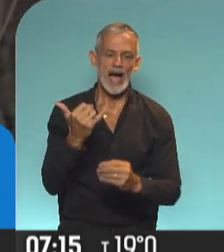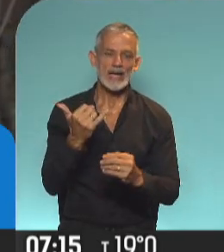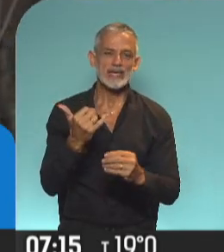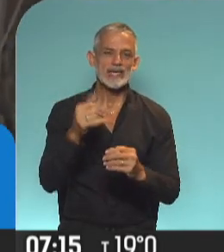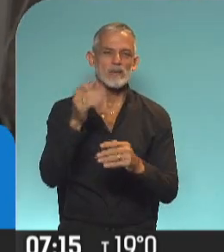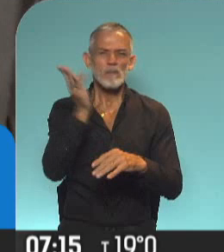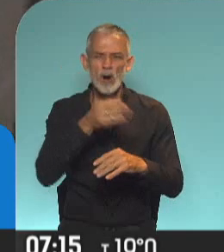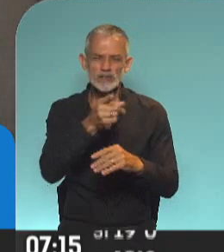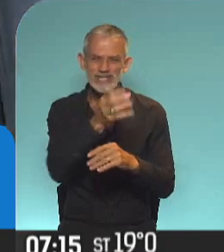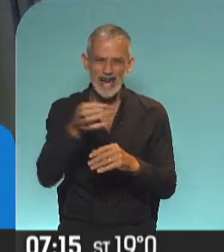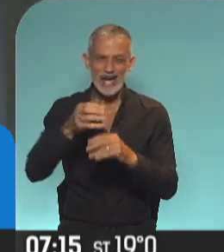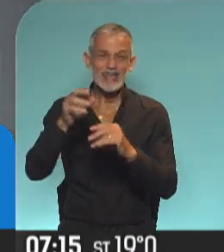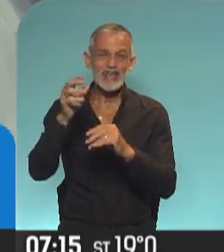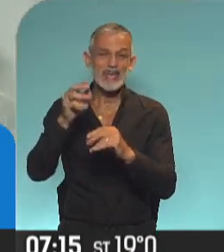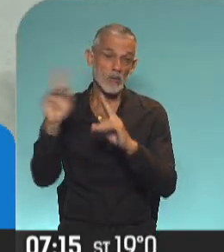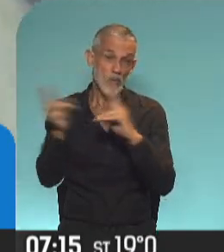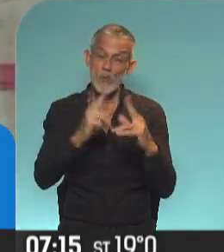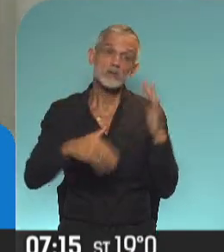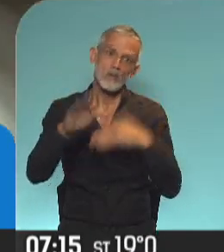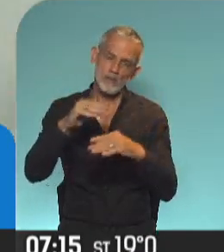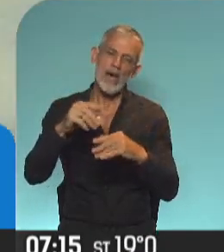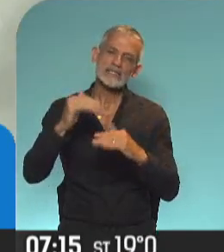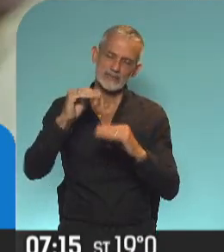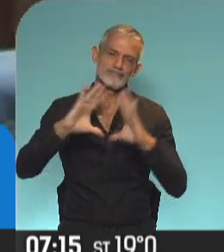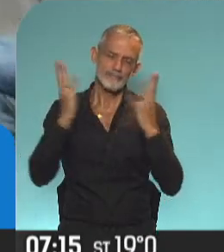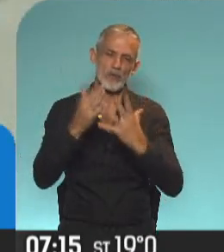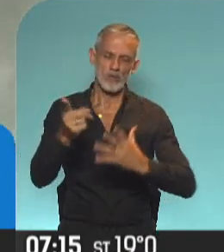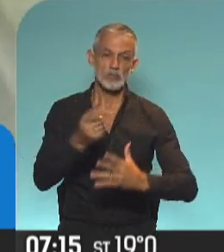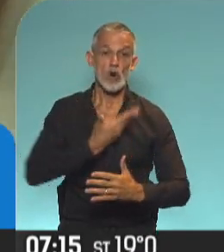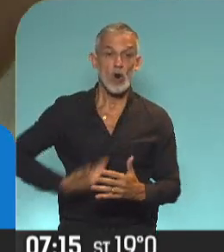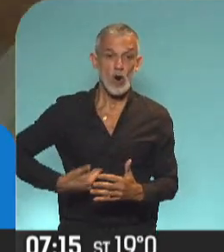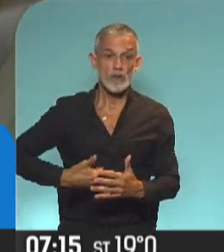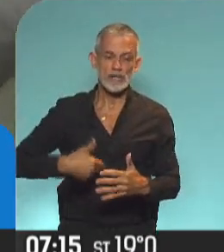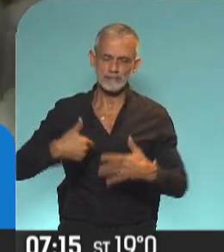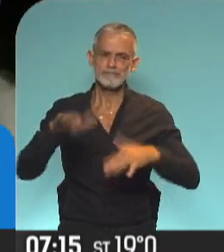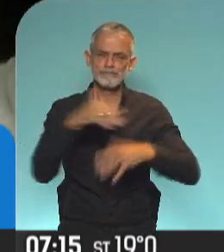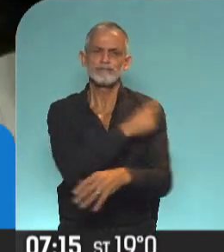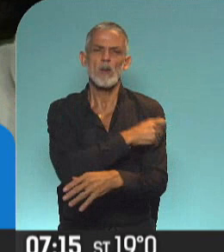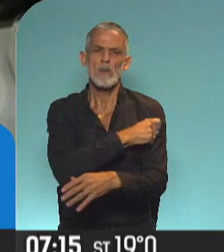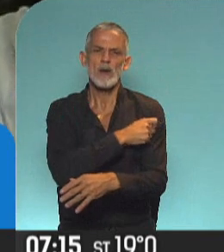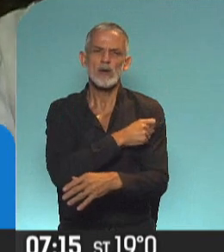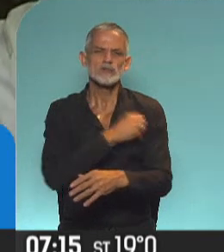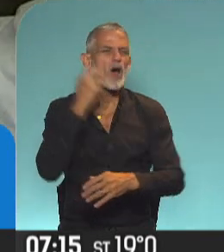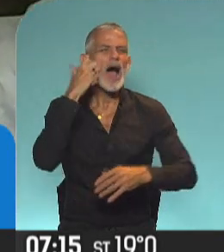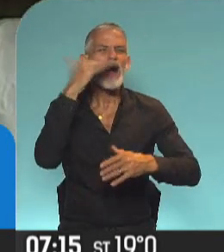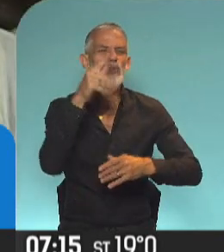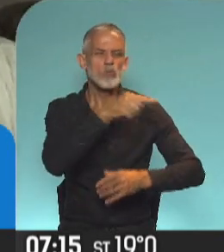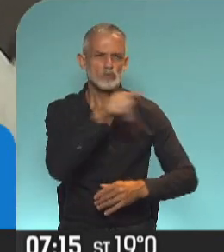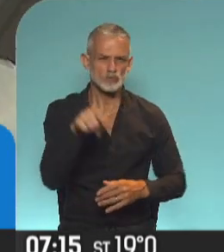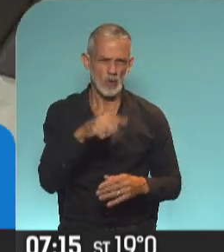fallecimientos más altas del mundo el gobierno decidió priorizar la vacunación en los adultos mayores